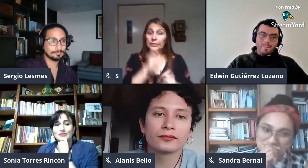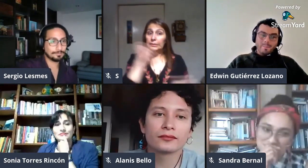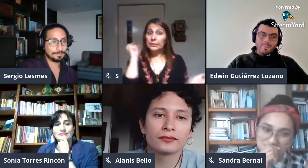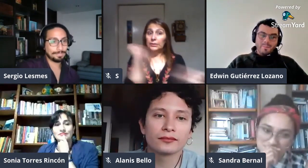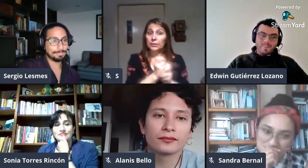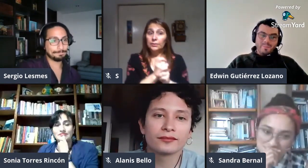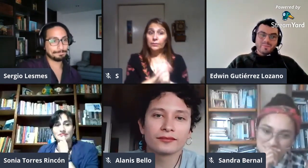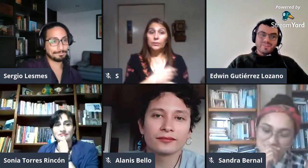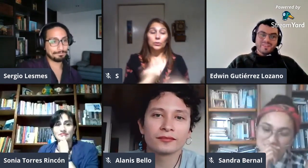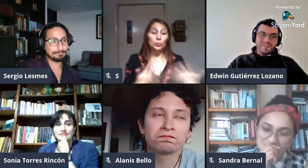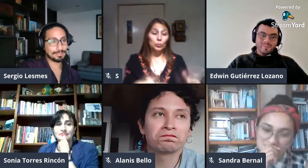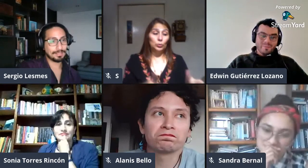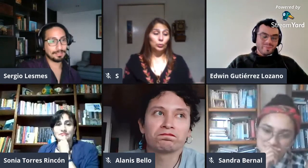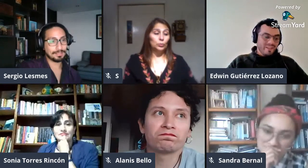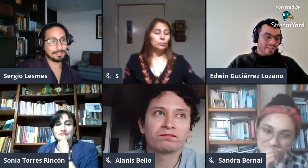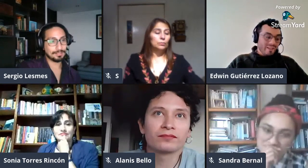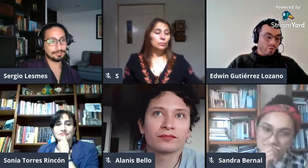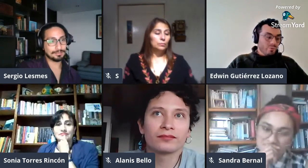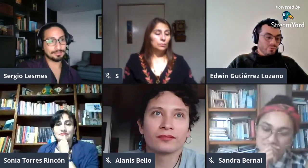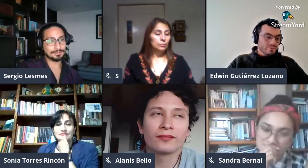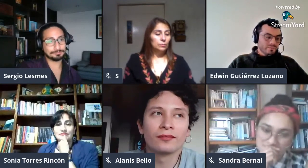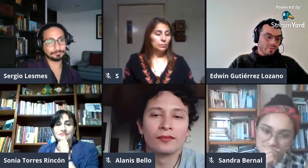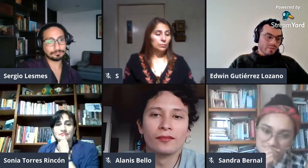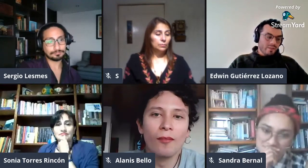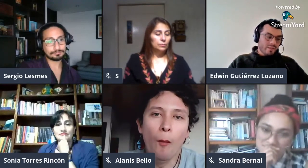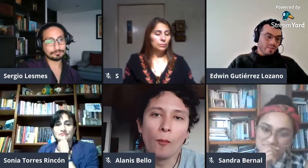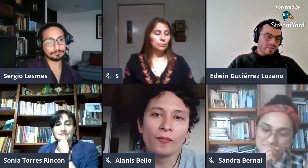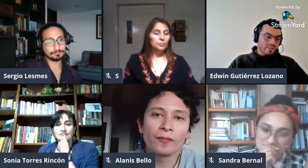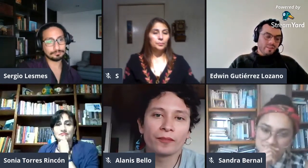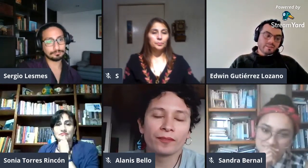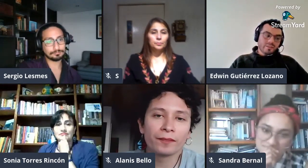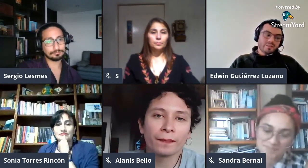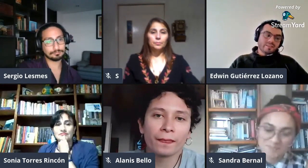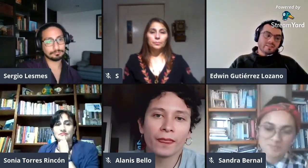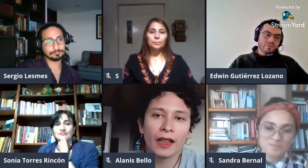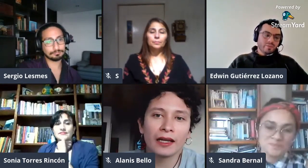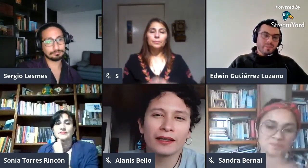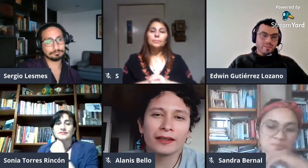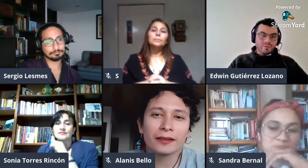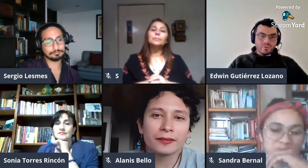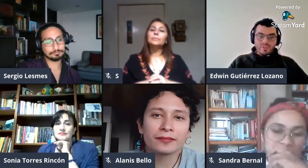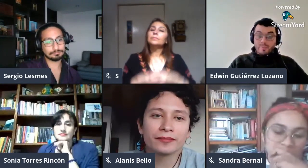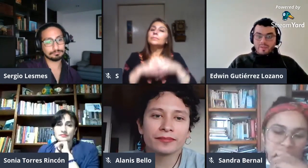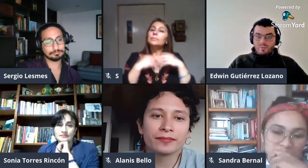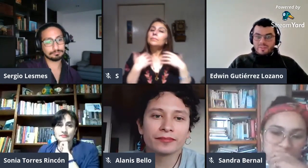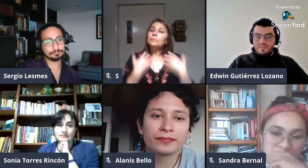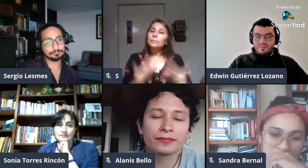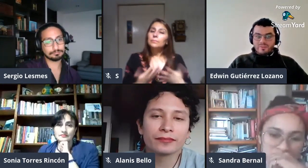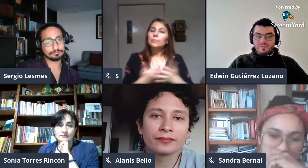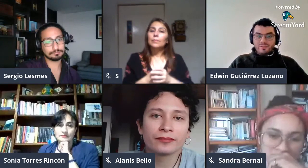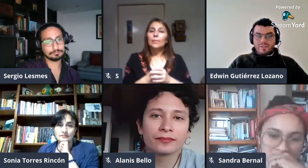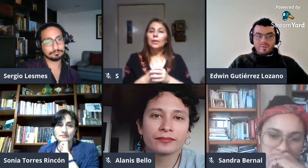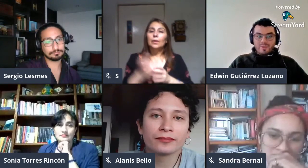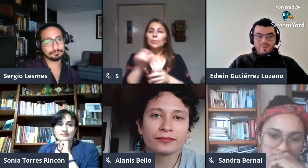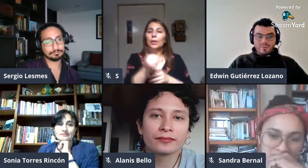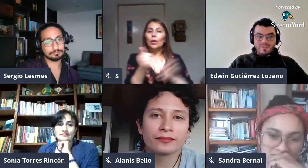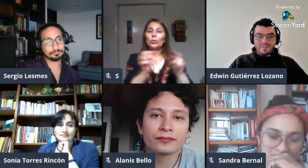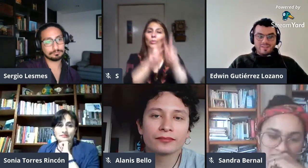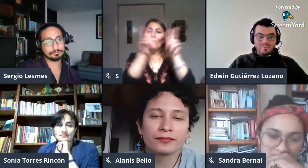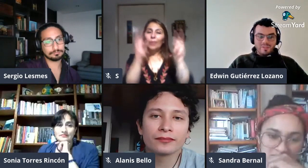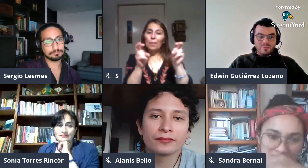Está preparado. Sí. ¿Cómo? Y es que esto da para otro tema de conversación, ¿no?